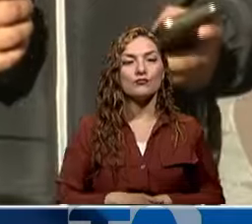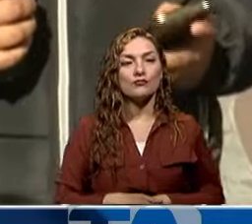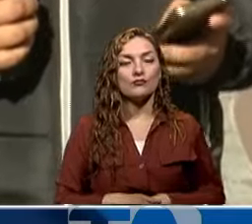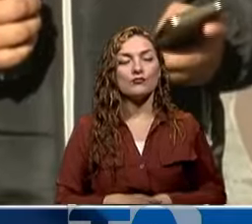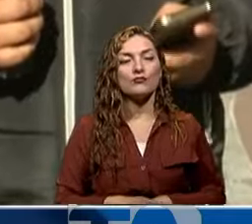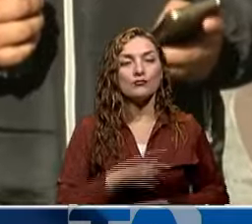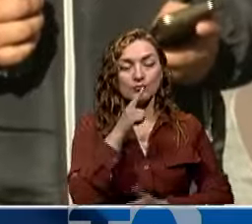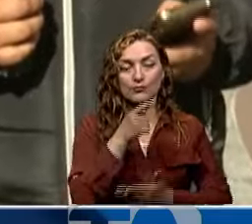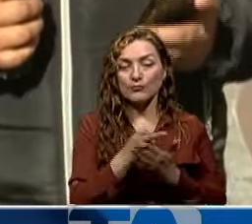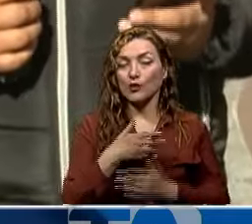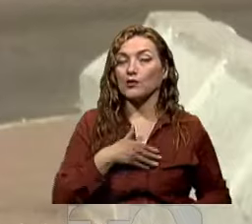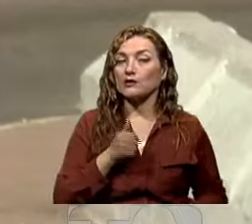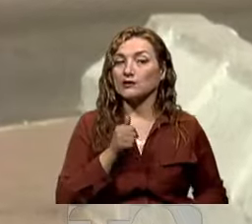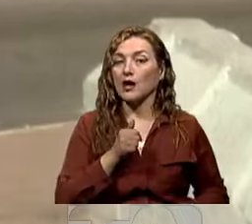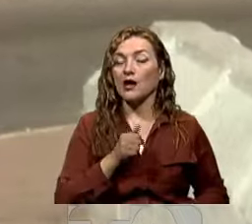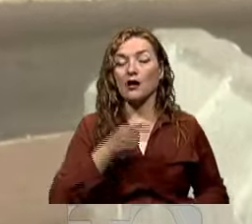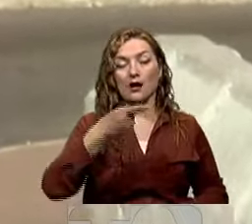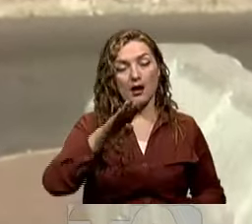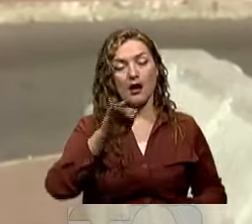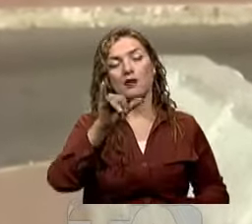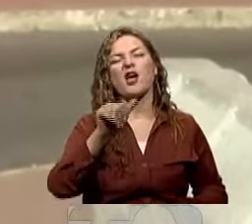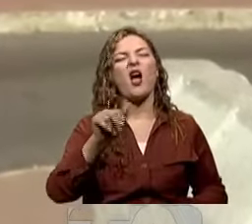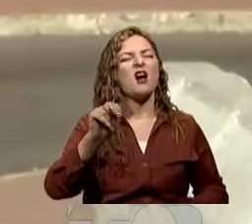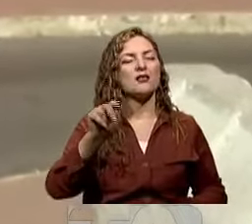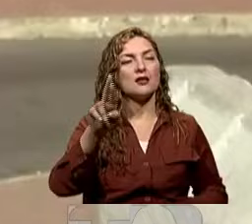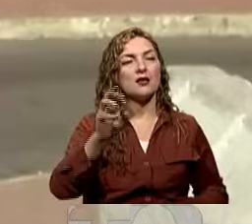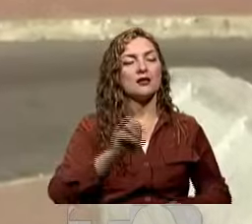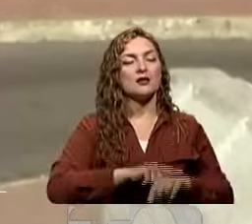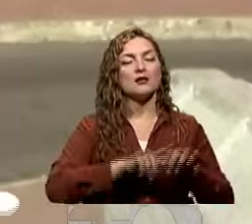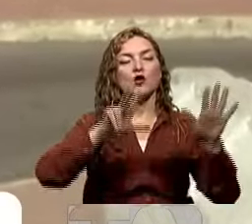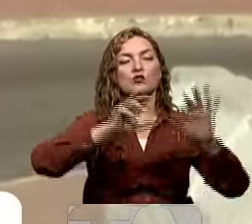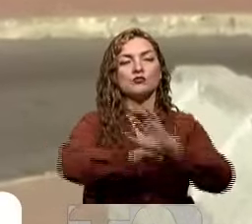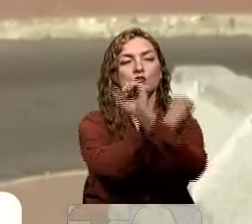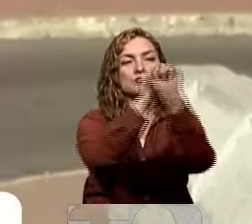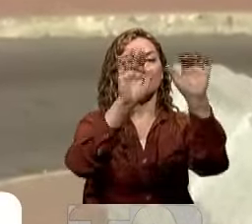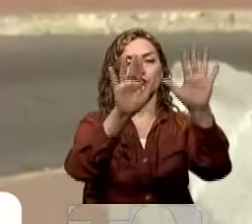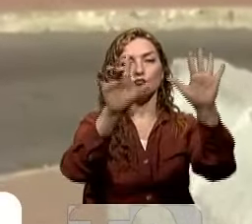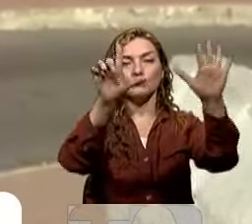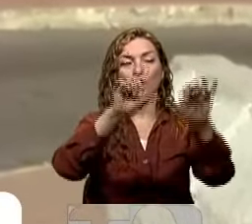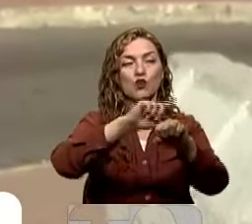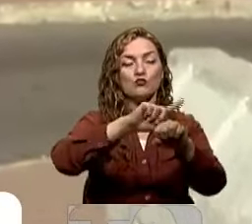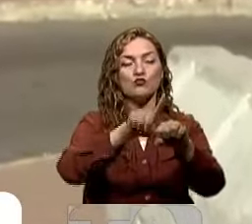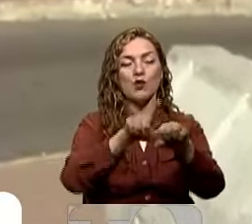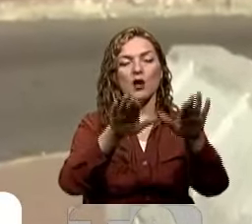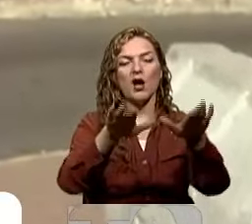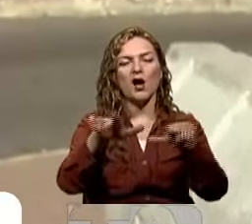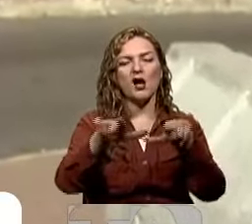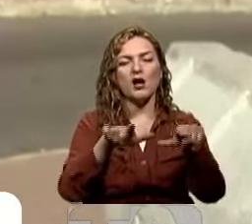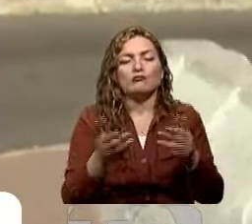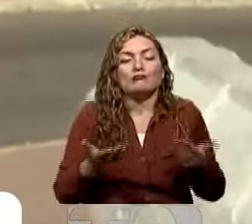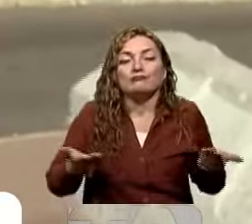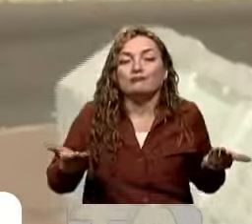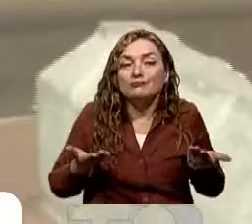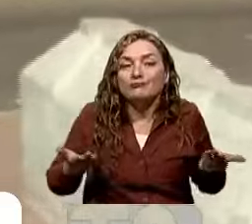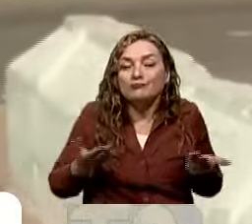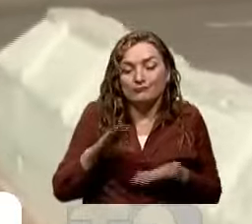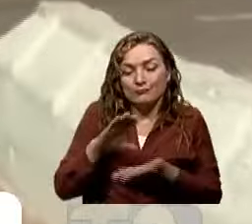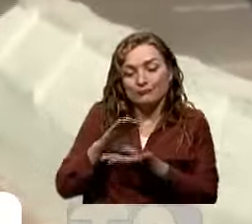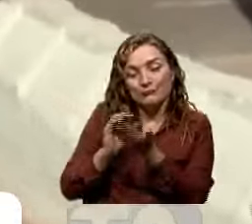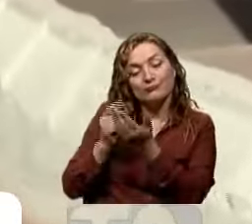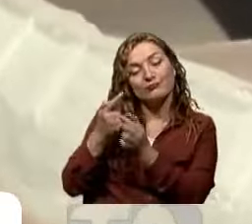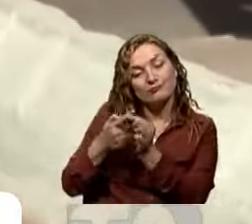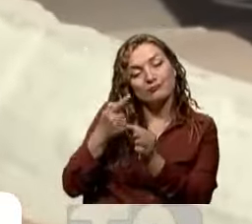Así es, ¿qué tal, Gaby, André, amigos televidentes? 8:17 de la mañana y tal como ustedes bien lo mencionaron, nosotros nos encontramos en esta parte del centro de Quito,